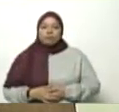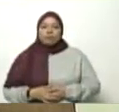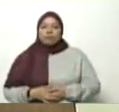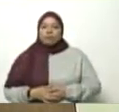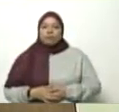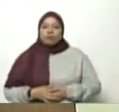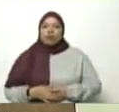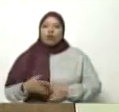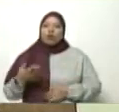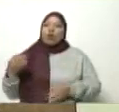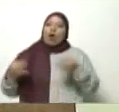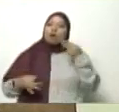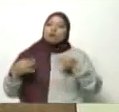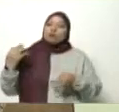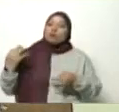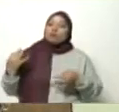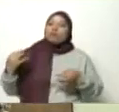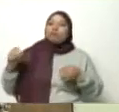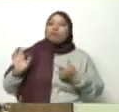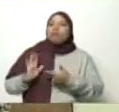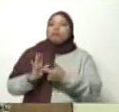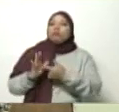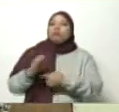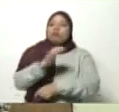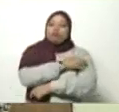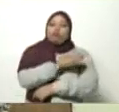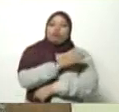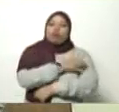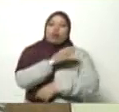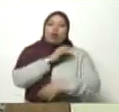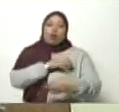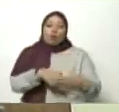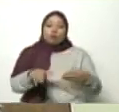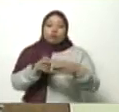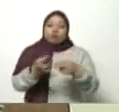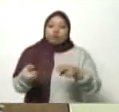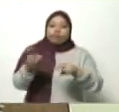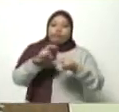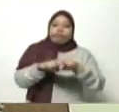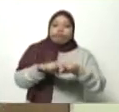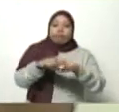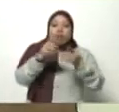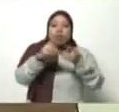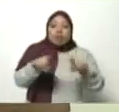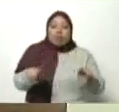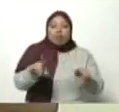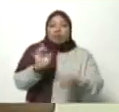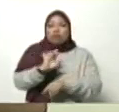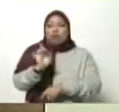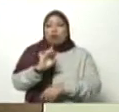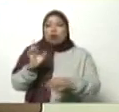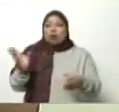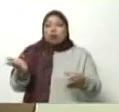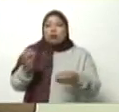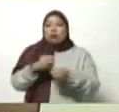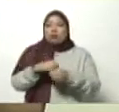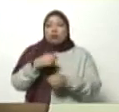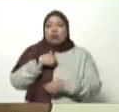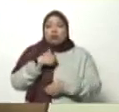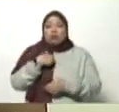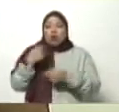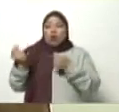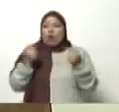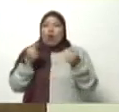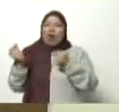se justificaría más es que la derecha sea capaz de reunirse y sentarse entre ellos. Yo me he ofrecido de